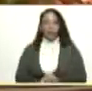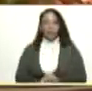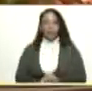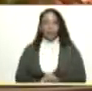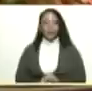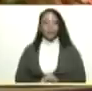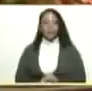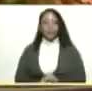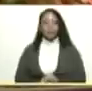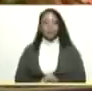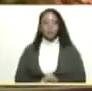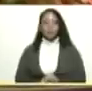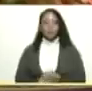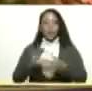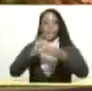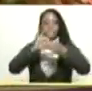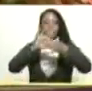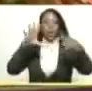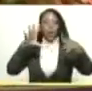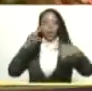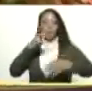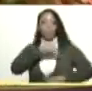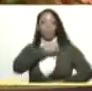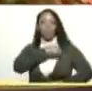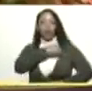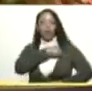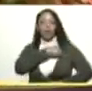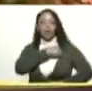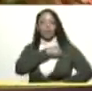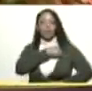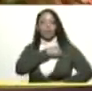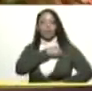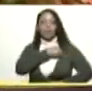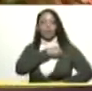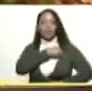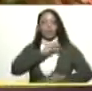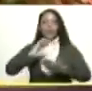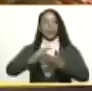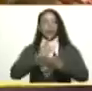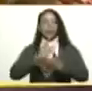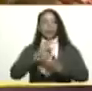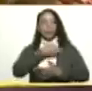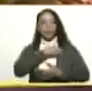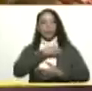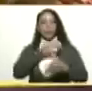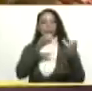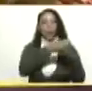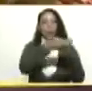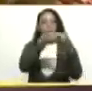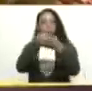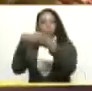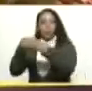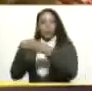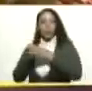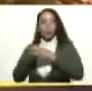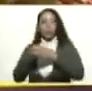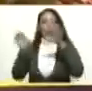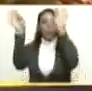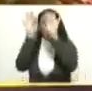a la descomposición moral, a la desmoralización colectiva del